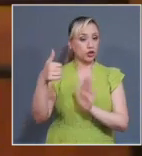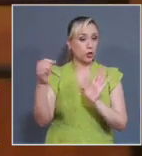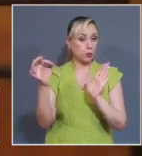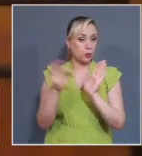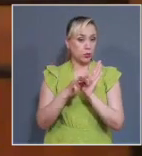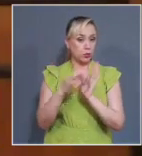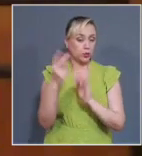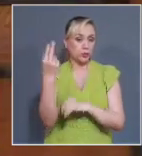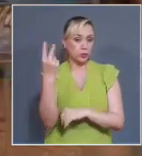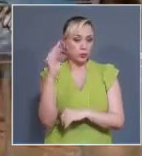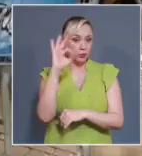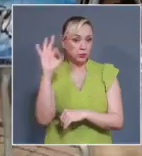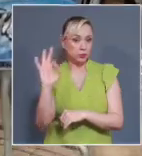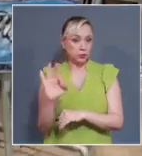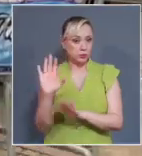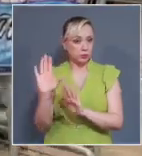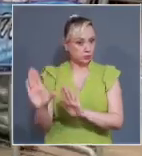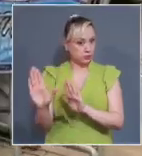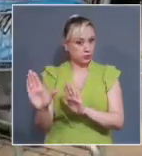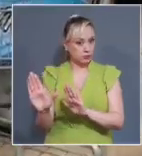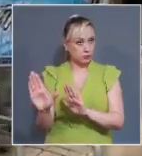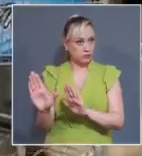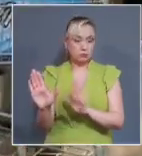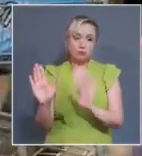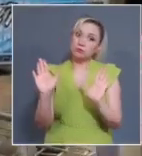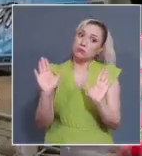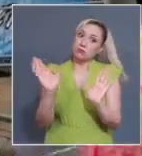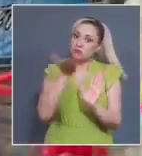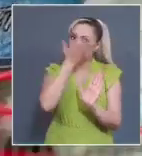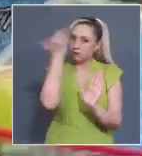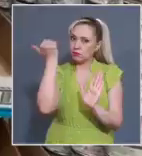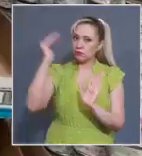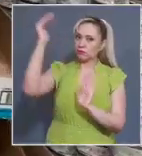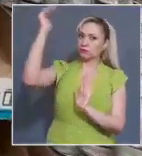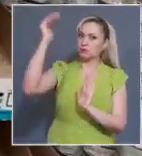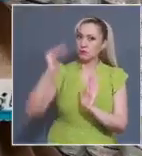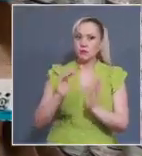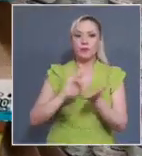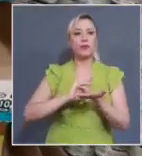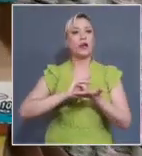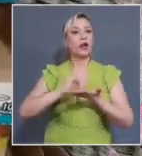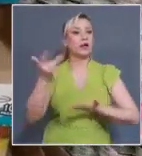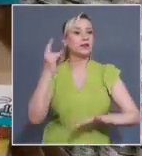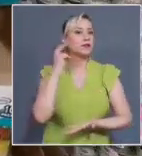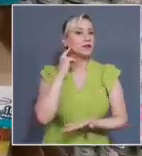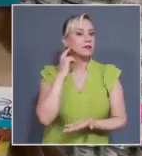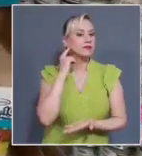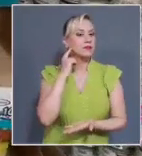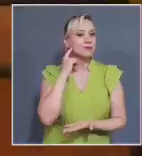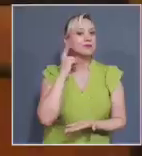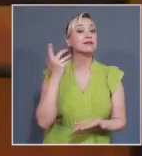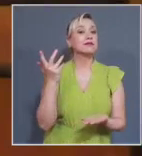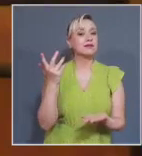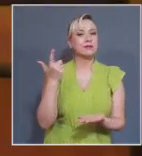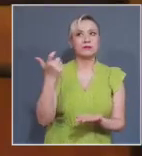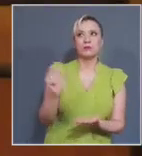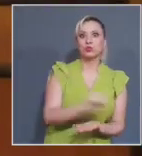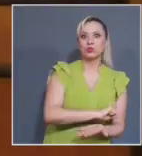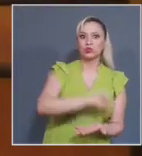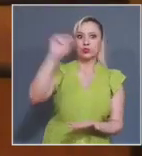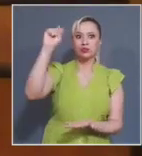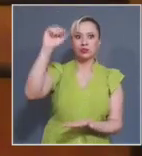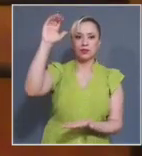11.25% en el que se encuentra, gracias a la baja que se registra en materia de inflación. Estamos en